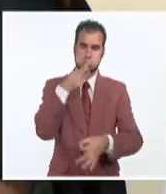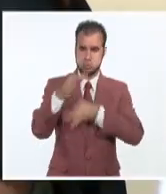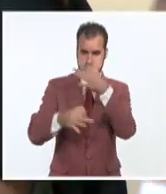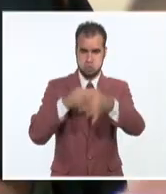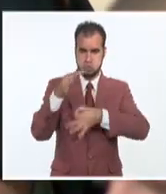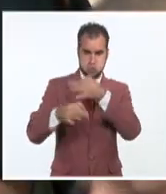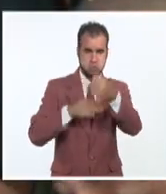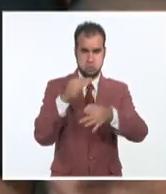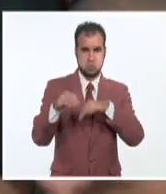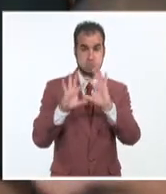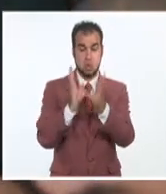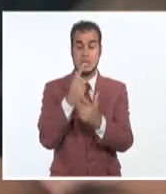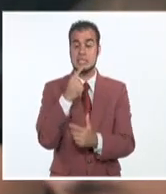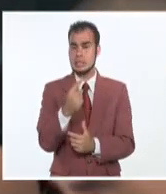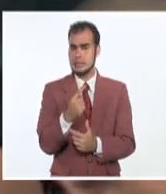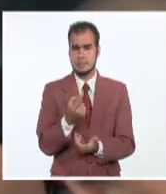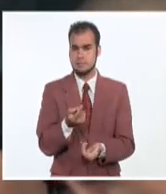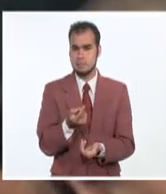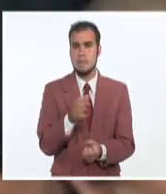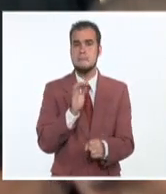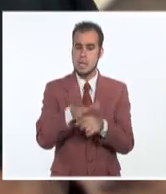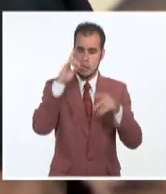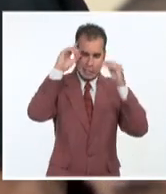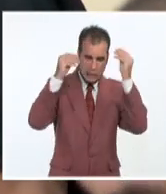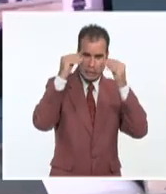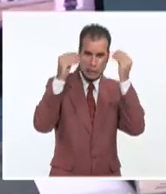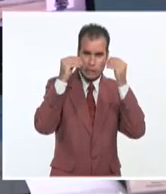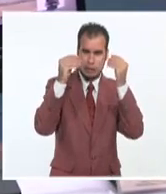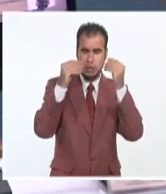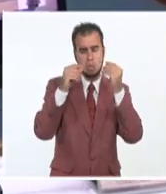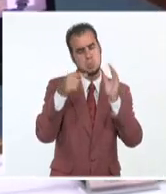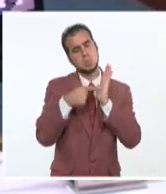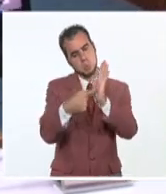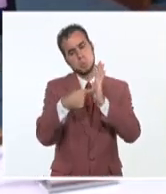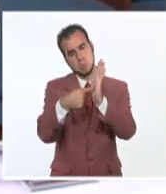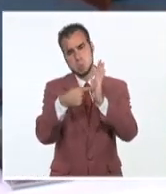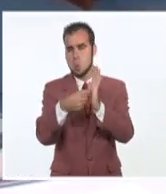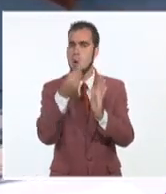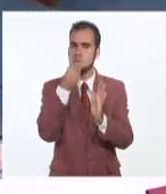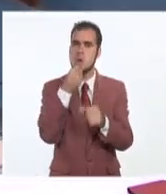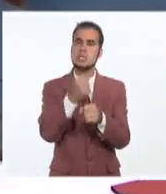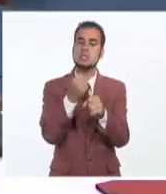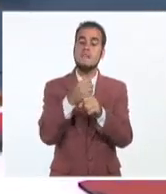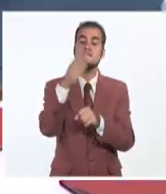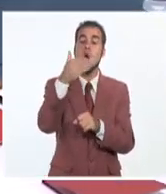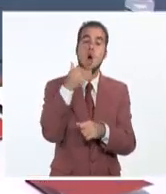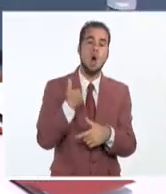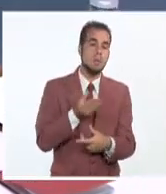órgano de gobierno realizaron valoraciones y ofrecieron sugerencias para el trabajo futuro en ese